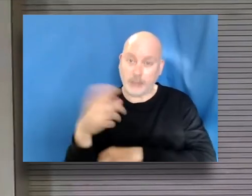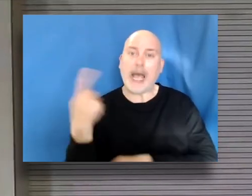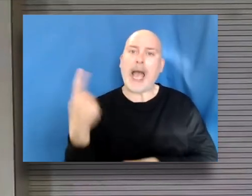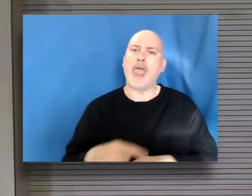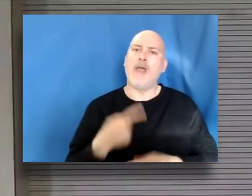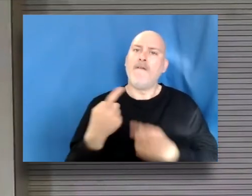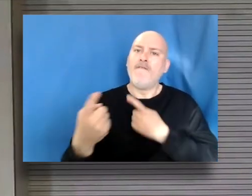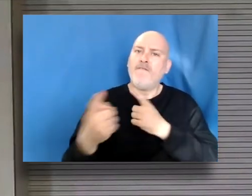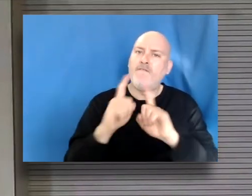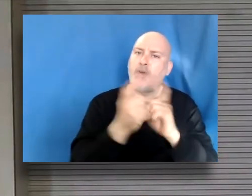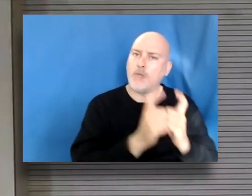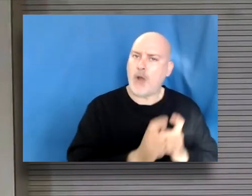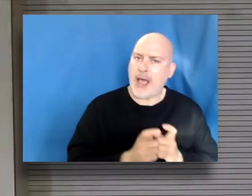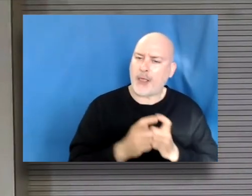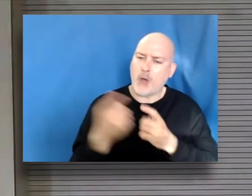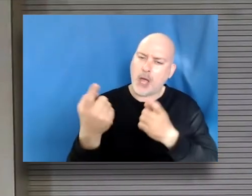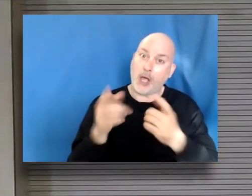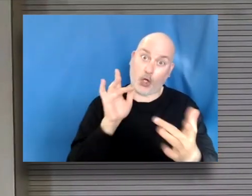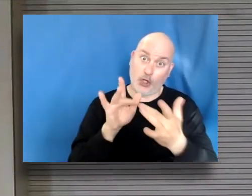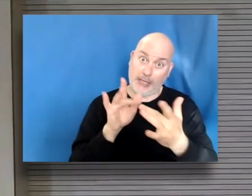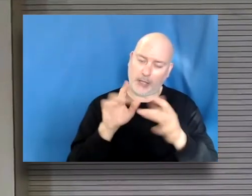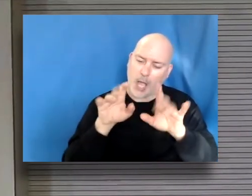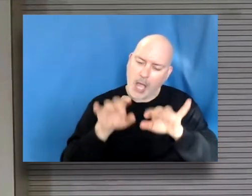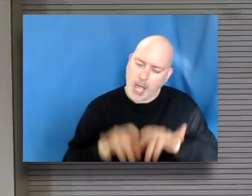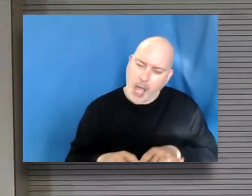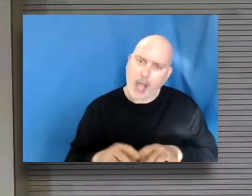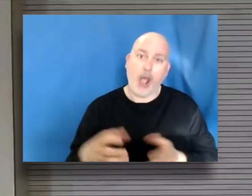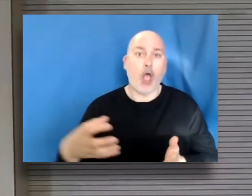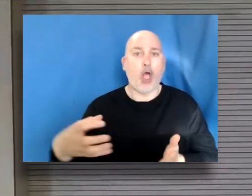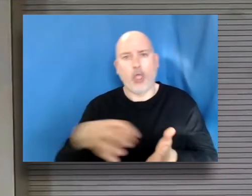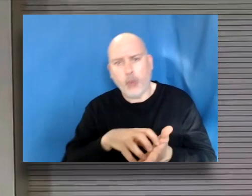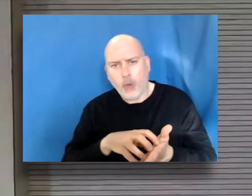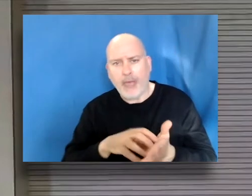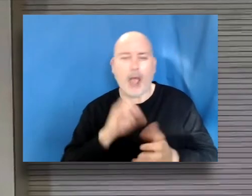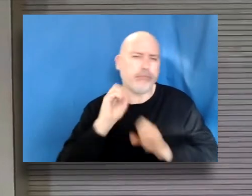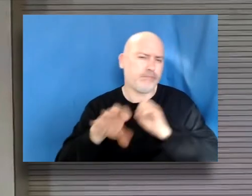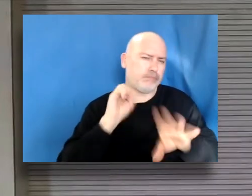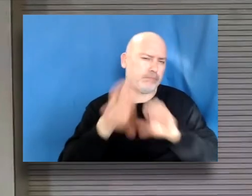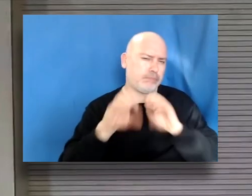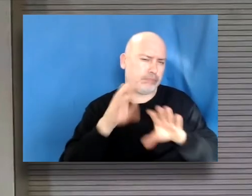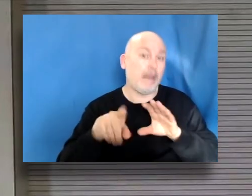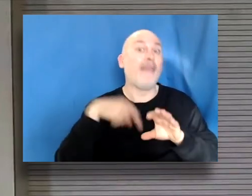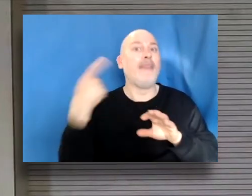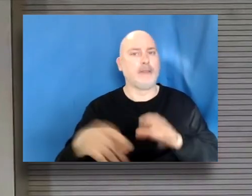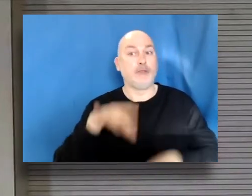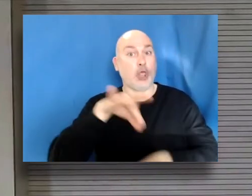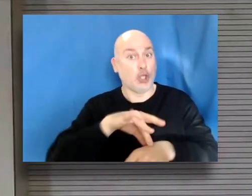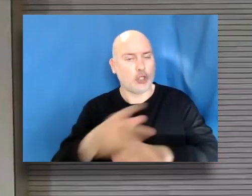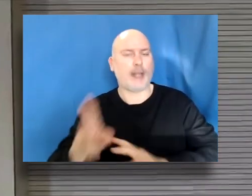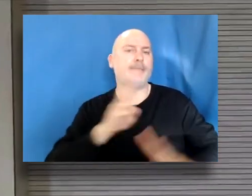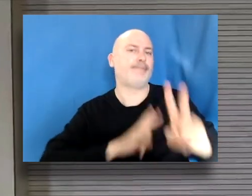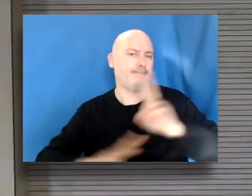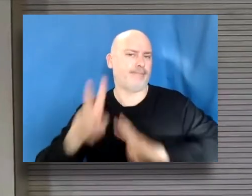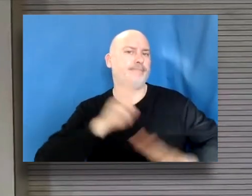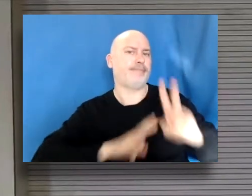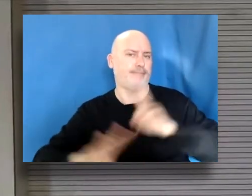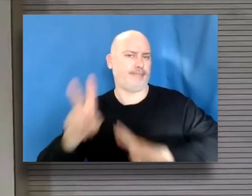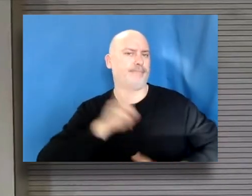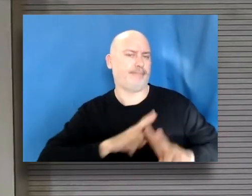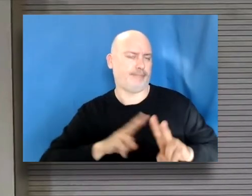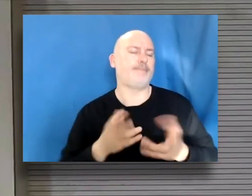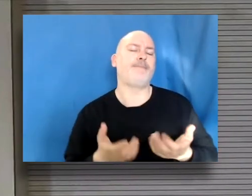seguir haciendo llegar vuestras dudas y respuestas y las doctoras lo irán respondiendo a medida que lleguen las